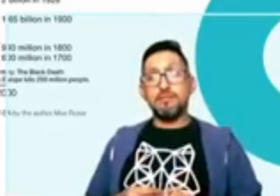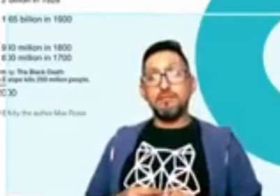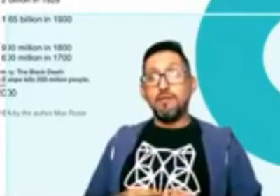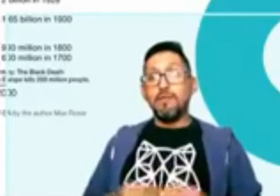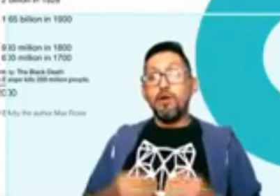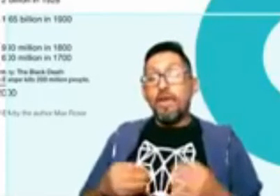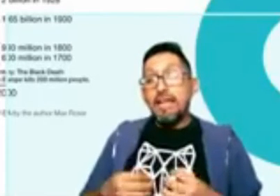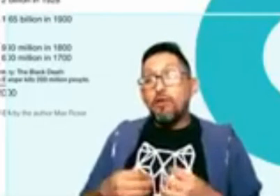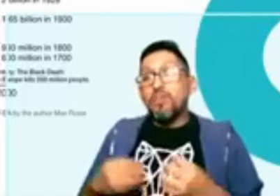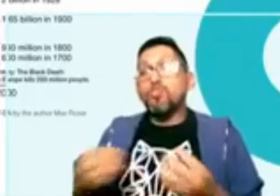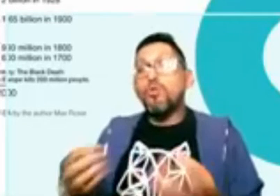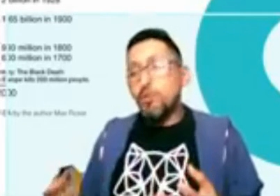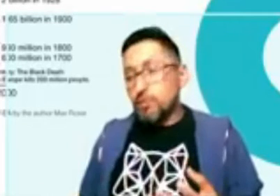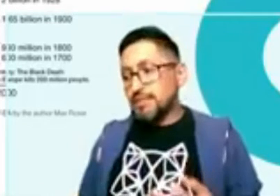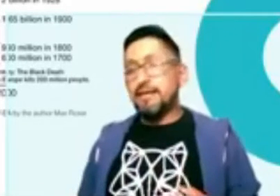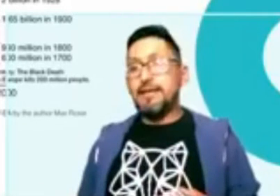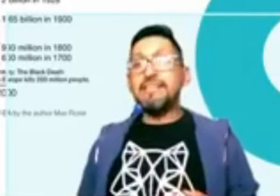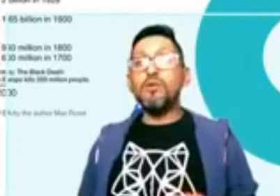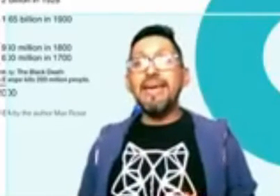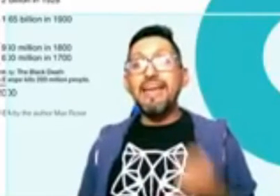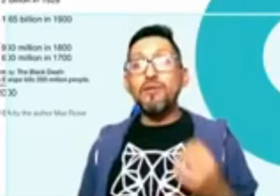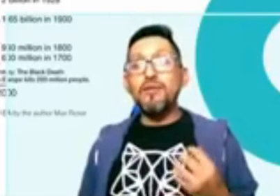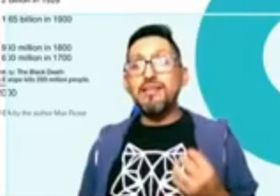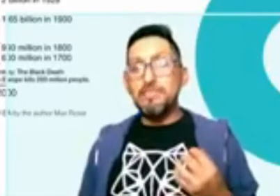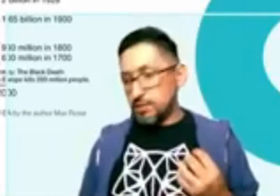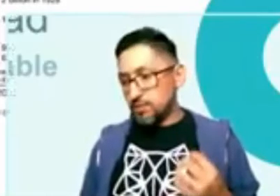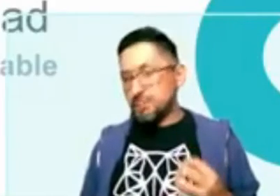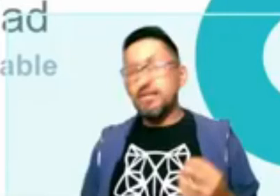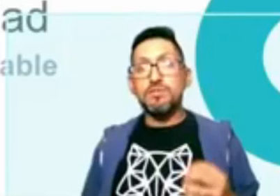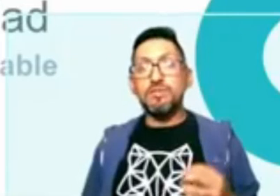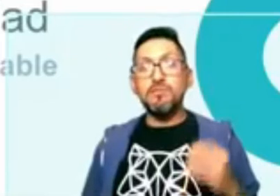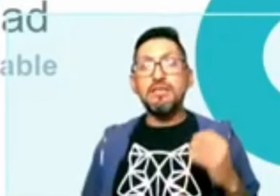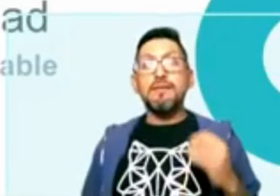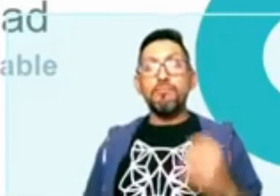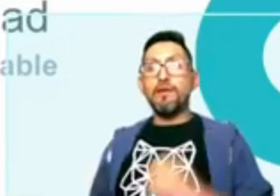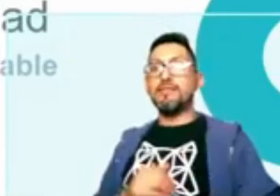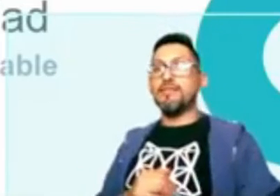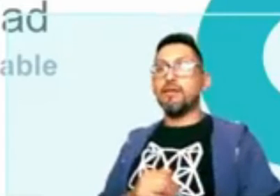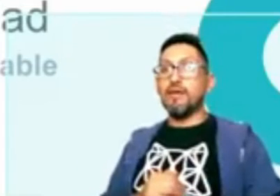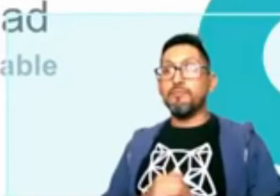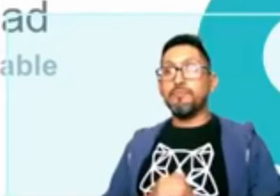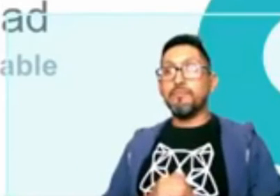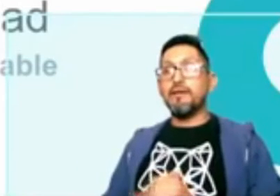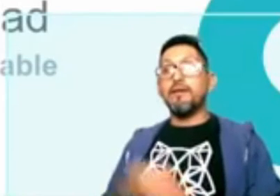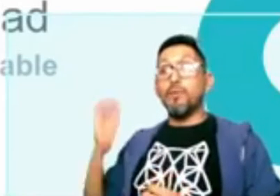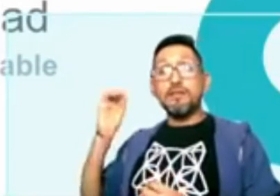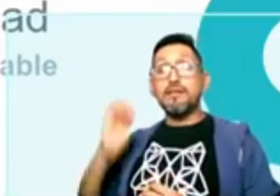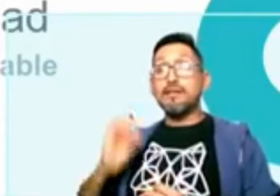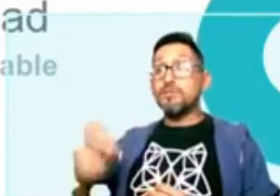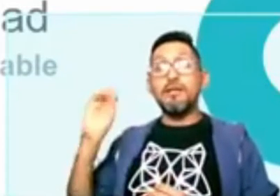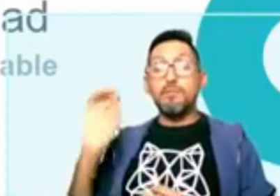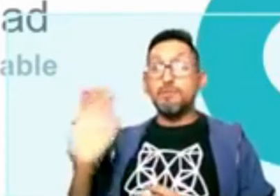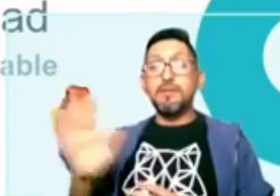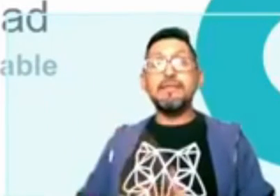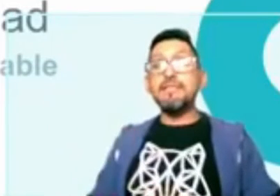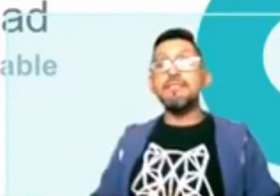soluciones? ¿Qué es lo que yo puedo hacer? ¿Qué es lo que cada una de las personas que conocemos puede desarrollar? Lo voy a tratar de